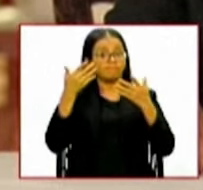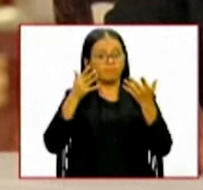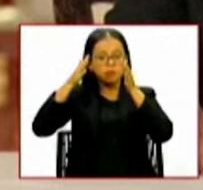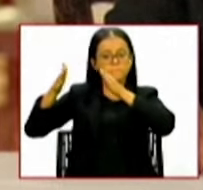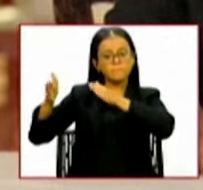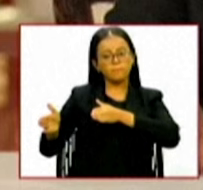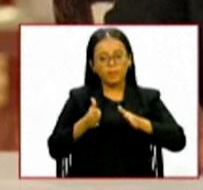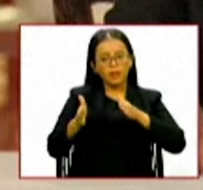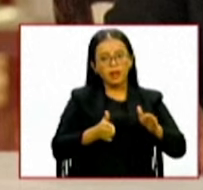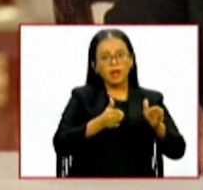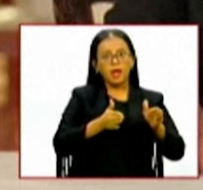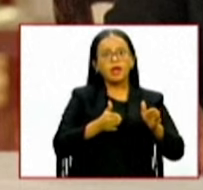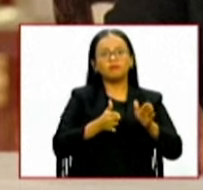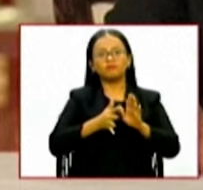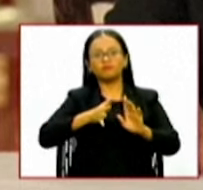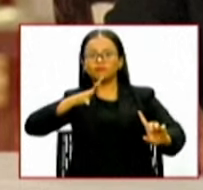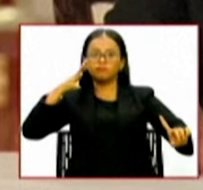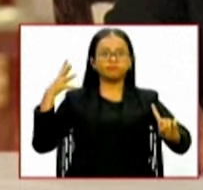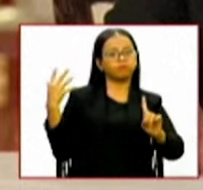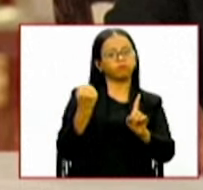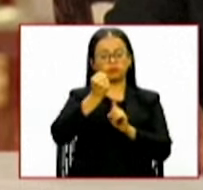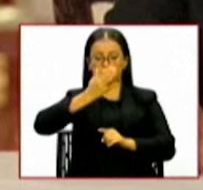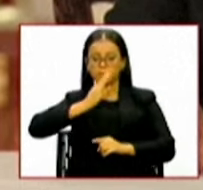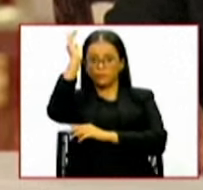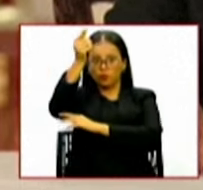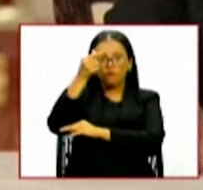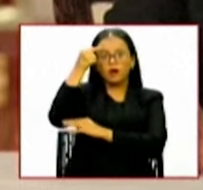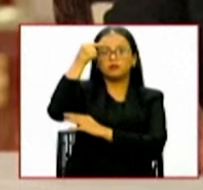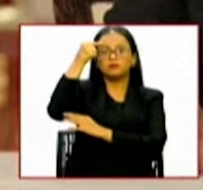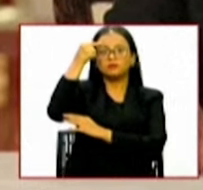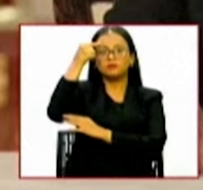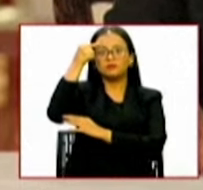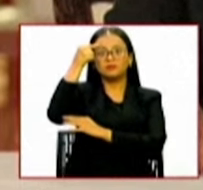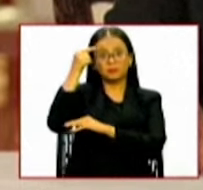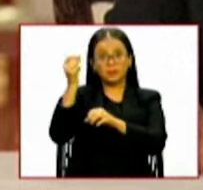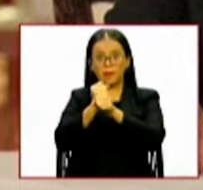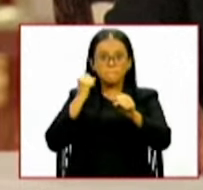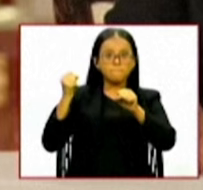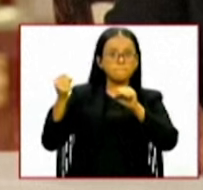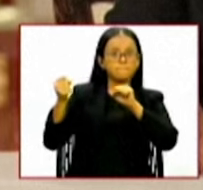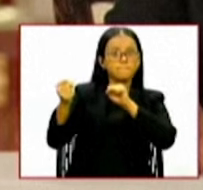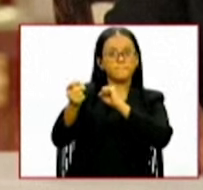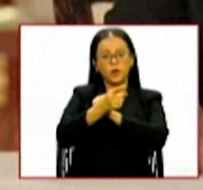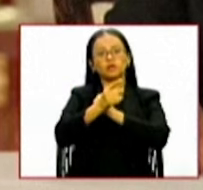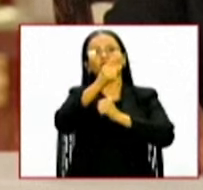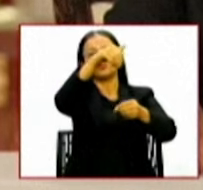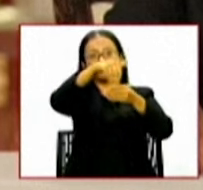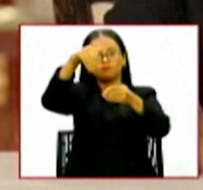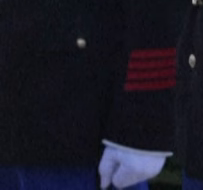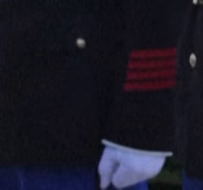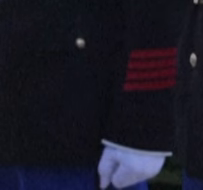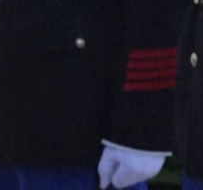destruir mi gobierno socialista democrático y el próximo proceso electoral están en